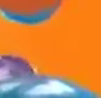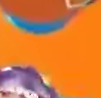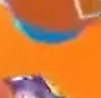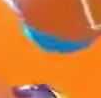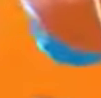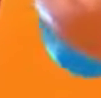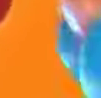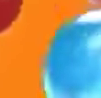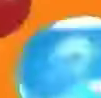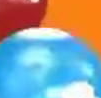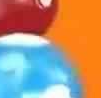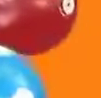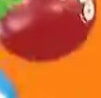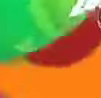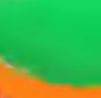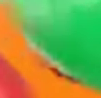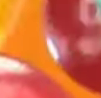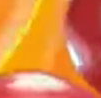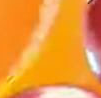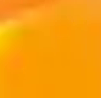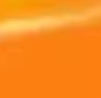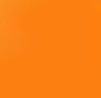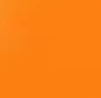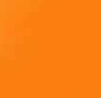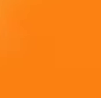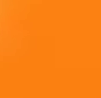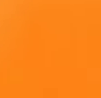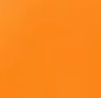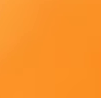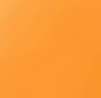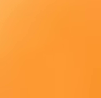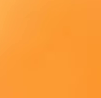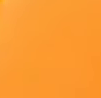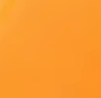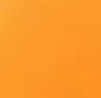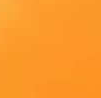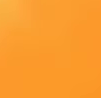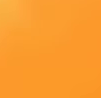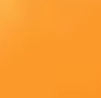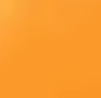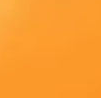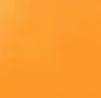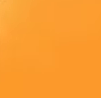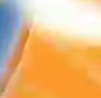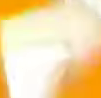confianza de cumplir tus sueños. Bienvenidos al Sorteo Loto.